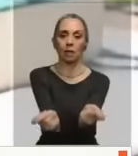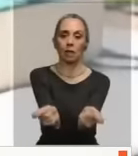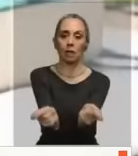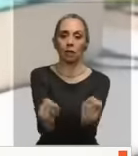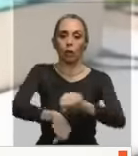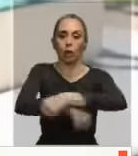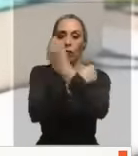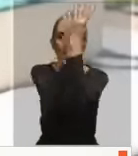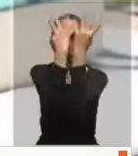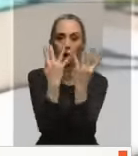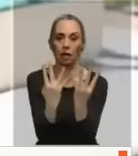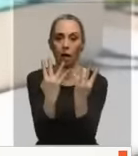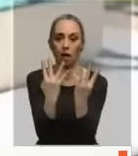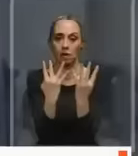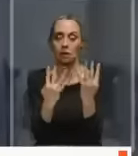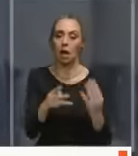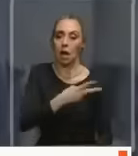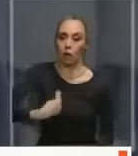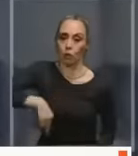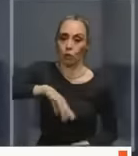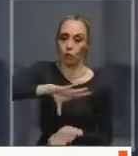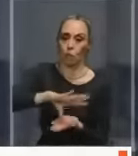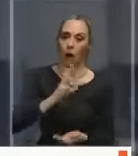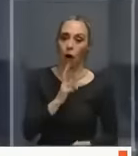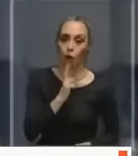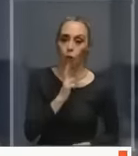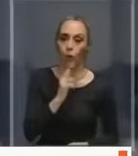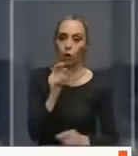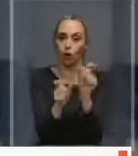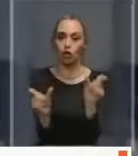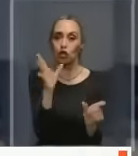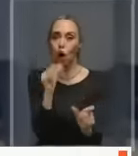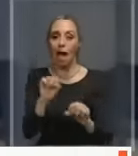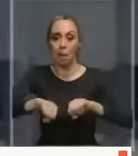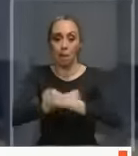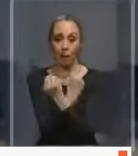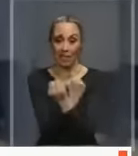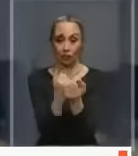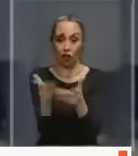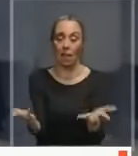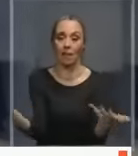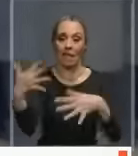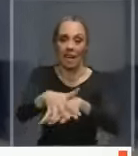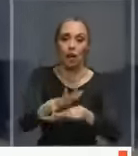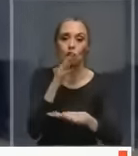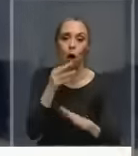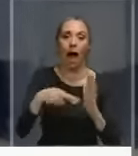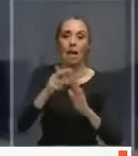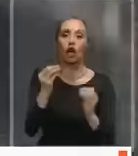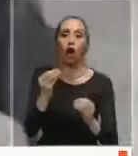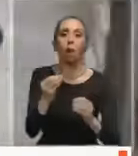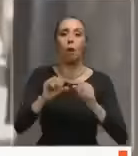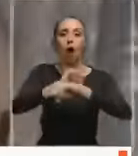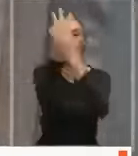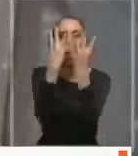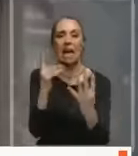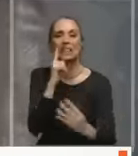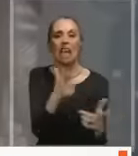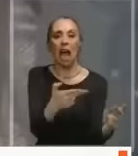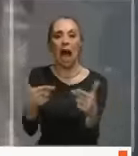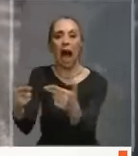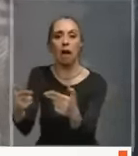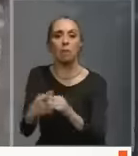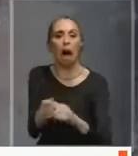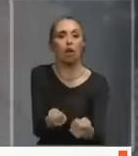sistema penitenciario en nuestro país. No tienen reinsección, no tienen rehabilitación. ¿Cómo es posible que entran armas adentro? Al igual